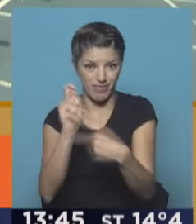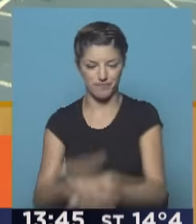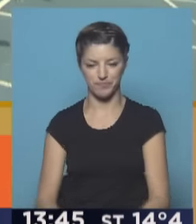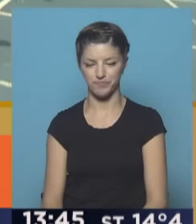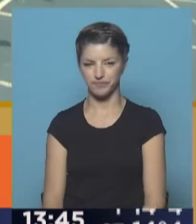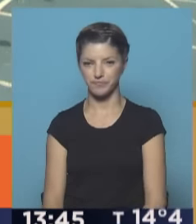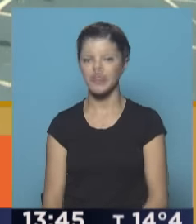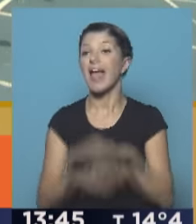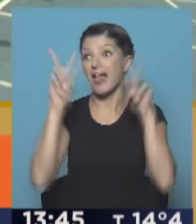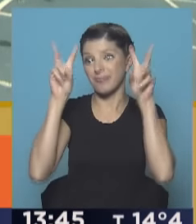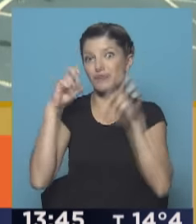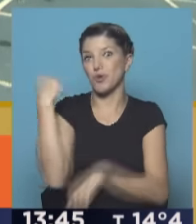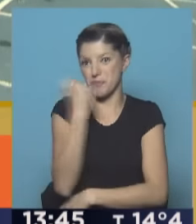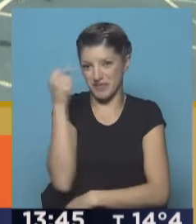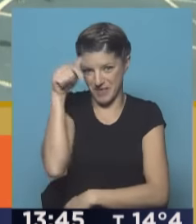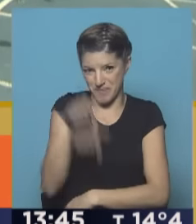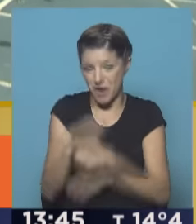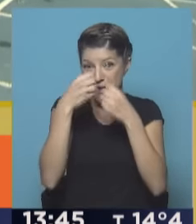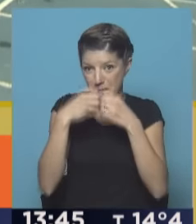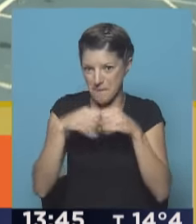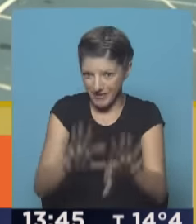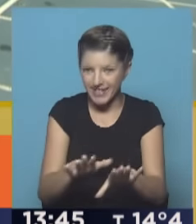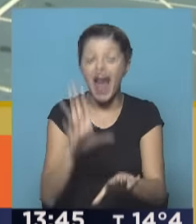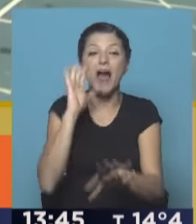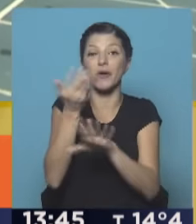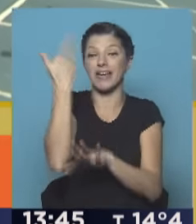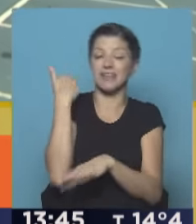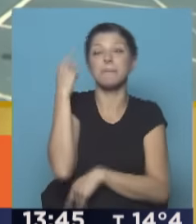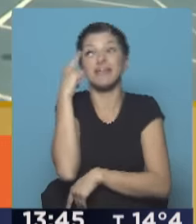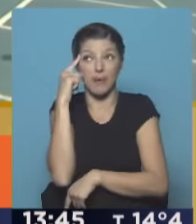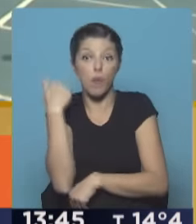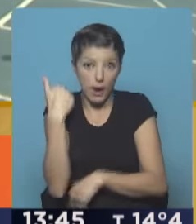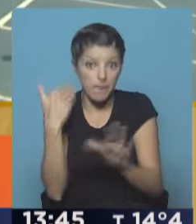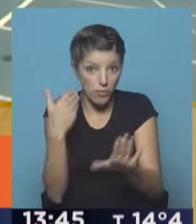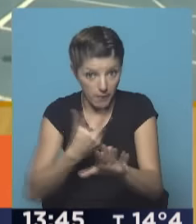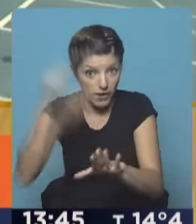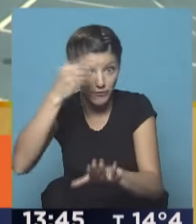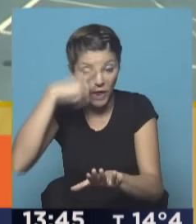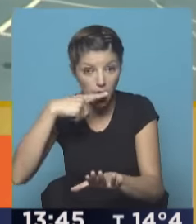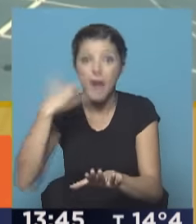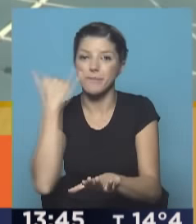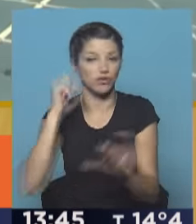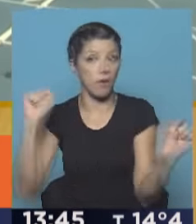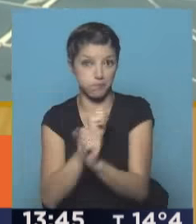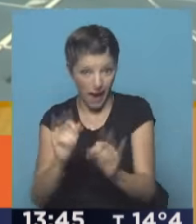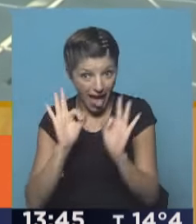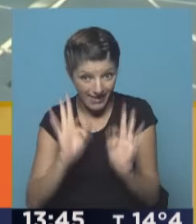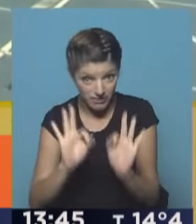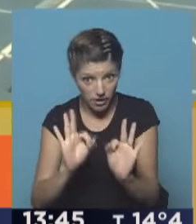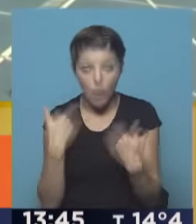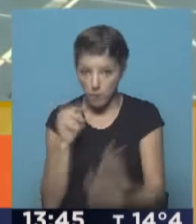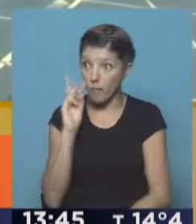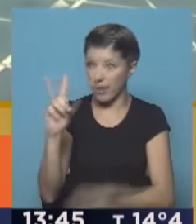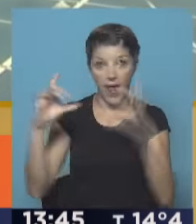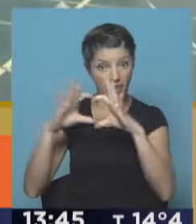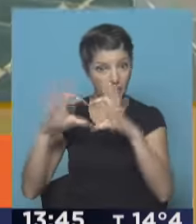qué título importante, Maxi, para empezar el día de hoy. Era algo que ayer preveíamos, pero esto ya habla de confirmación prácticamente por verlo en